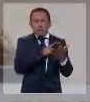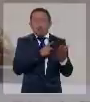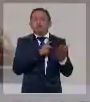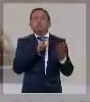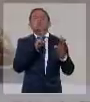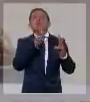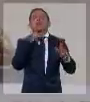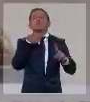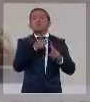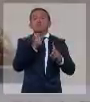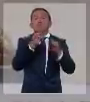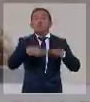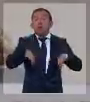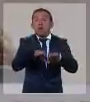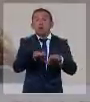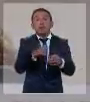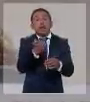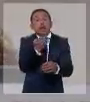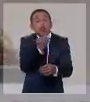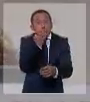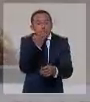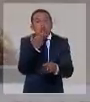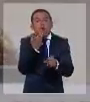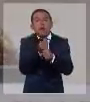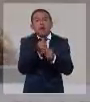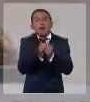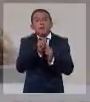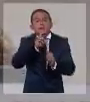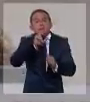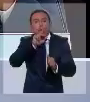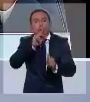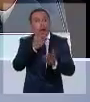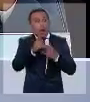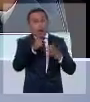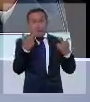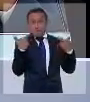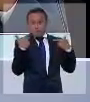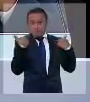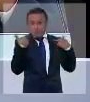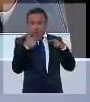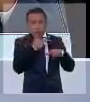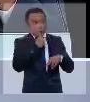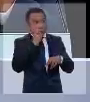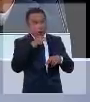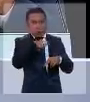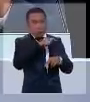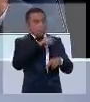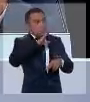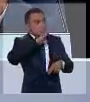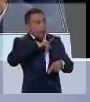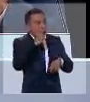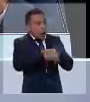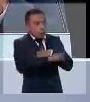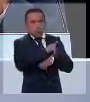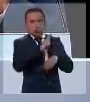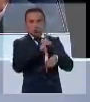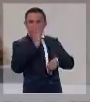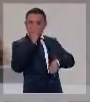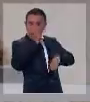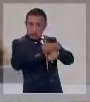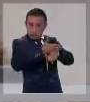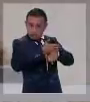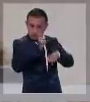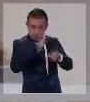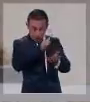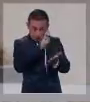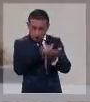la educación, no de castigar a las maestras y a los maestros. A eso voy. No para castigar a